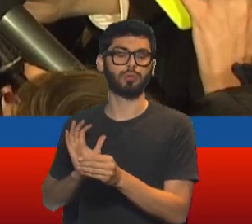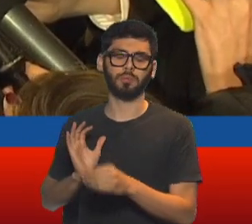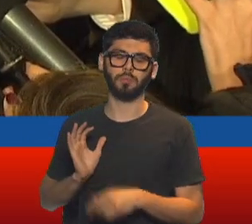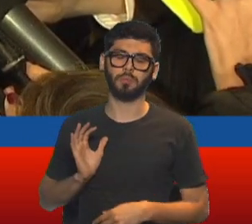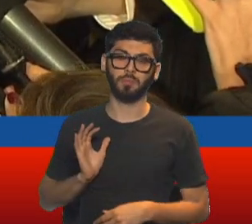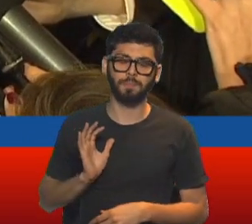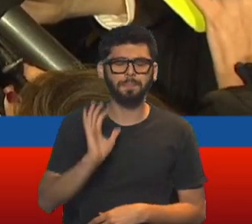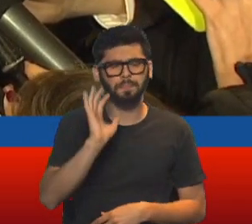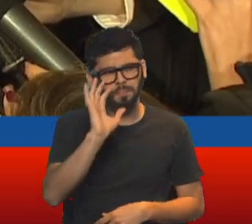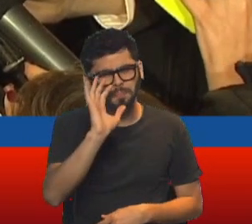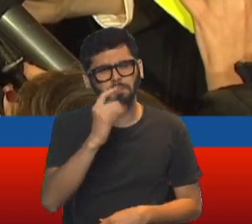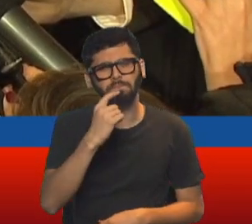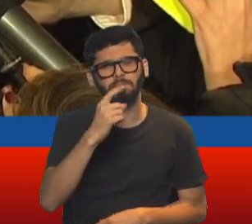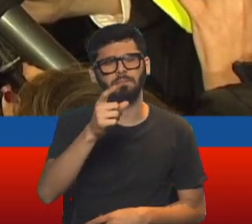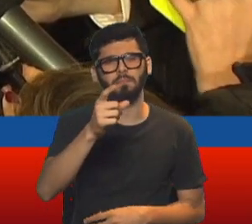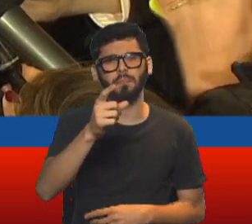Esto presagia una